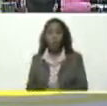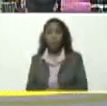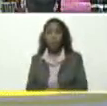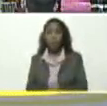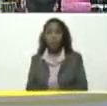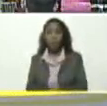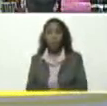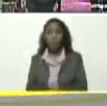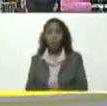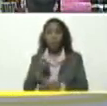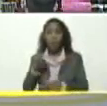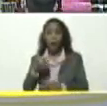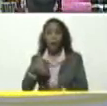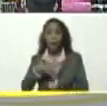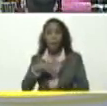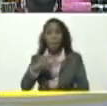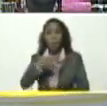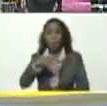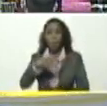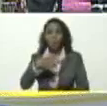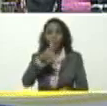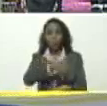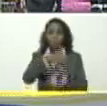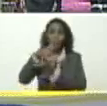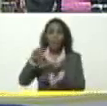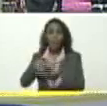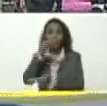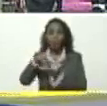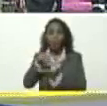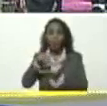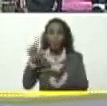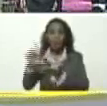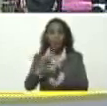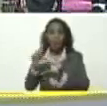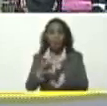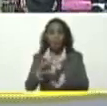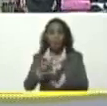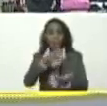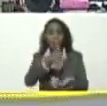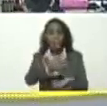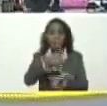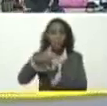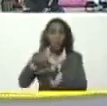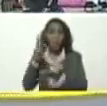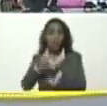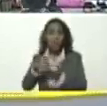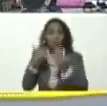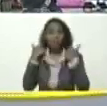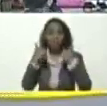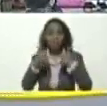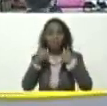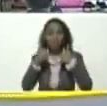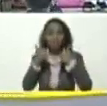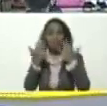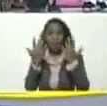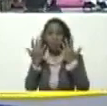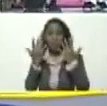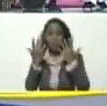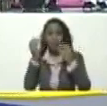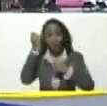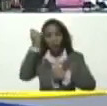del Premio Nacional del Libro, los premios nacionales. Llegando a buenas manos a los